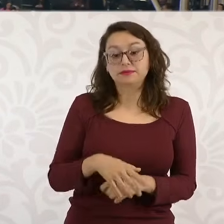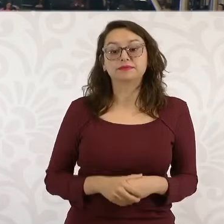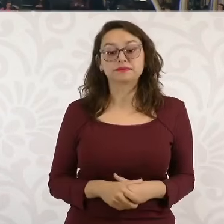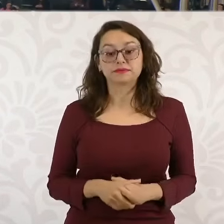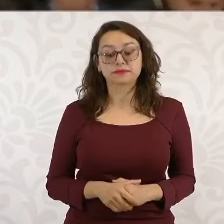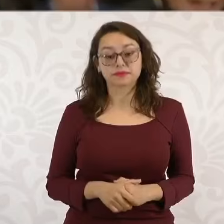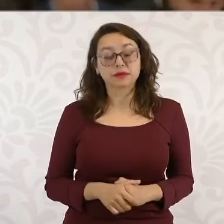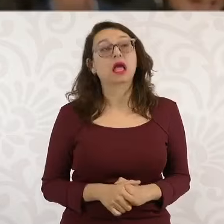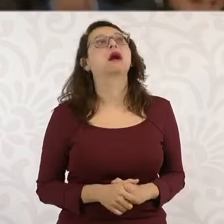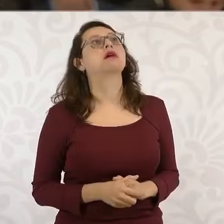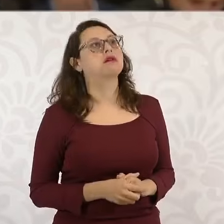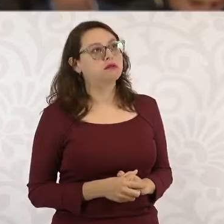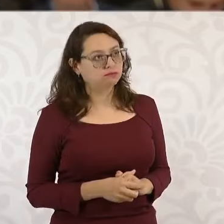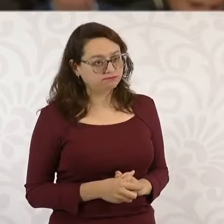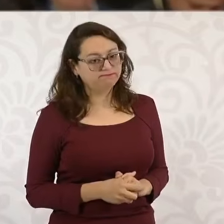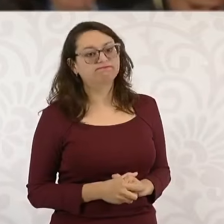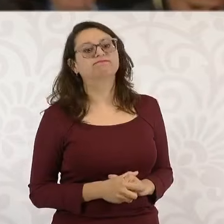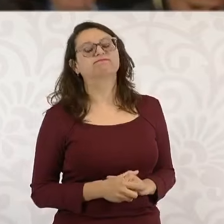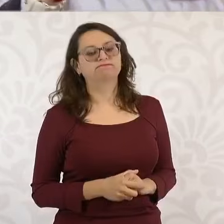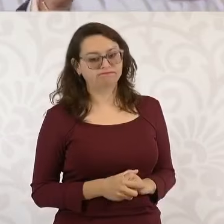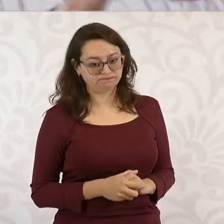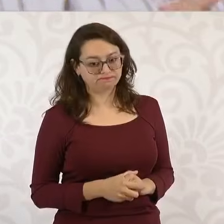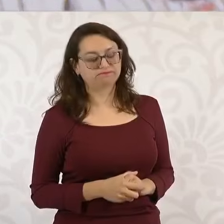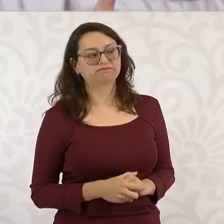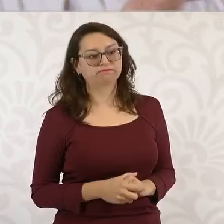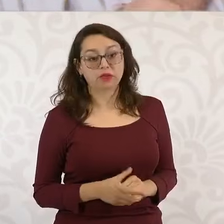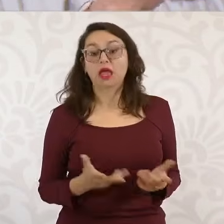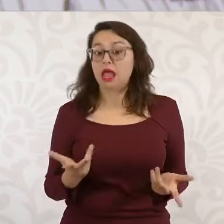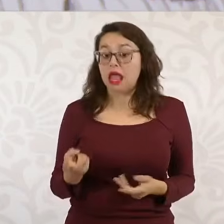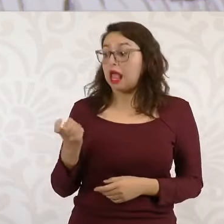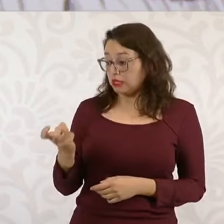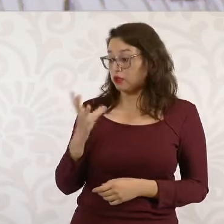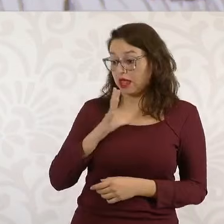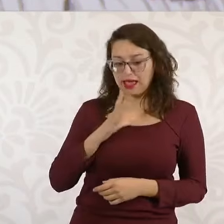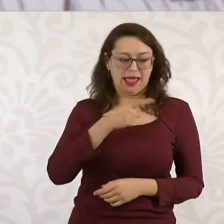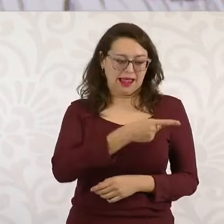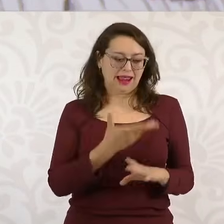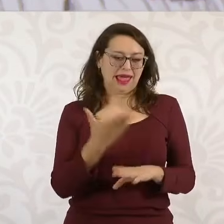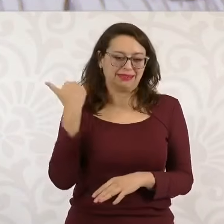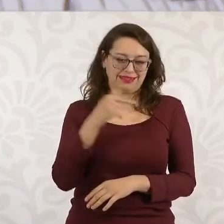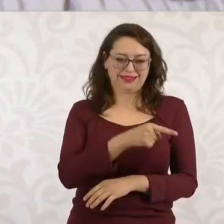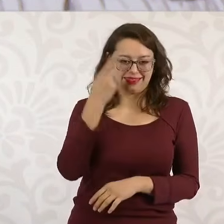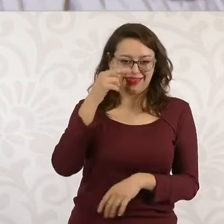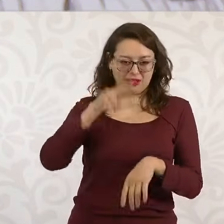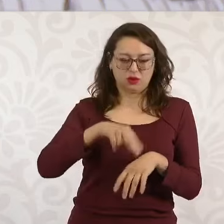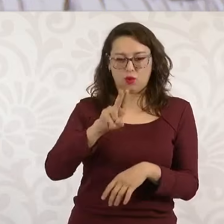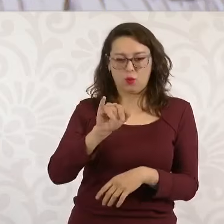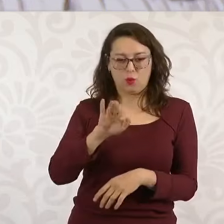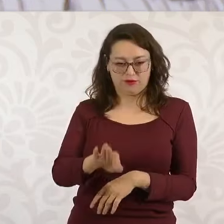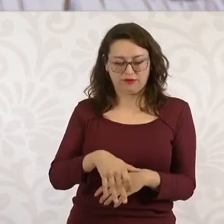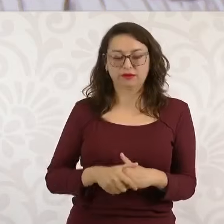Entonces, sí hay una… Pero eso existe, ¿eh? Le pregunto a Pablo porque saben que fue director de la UIF.